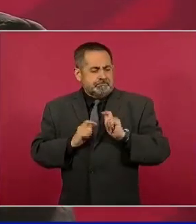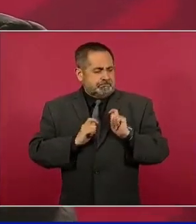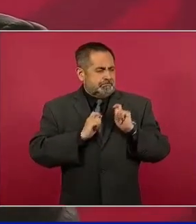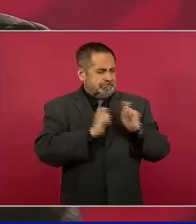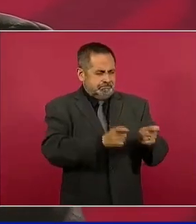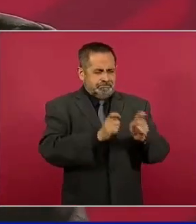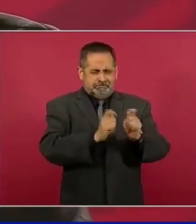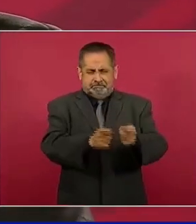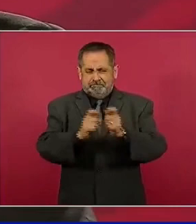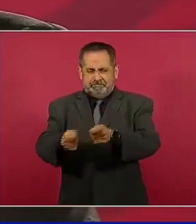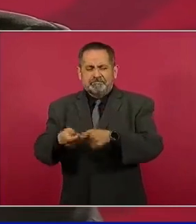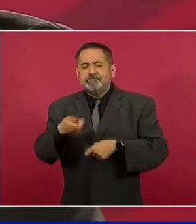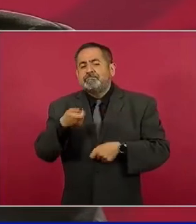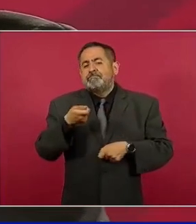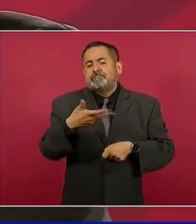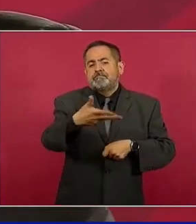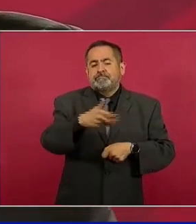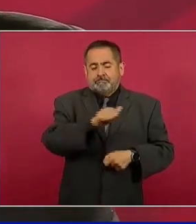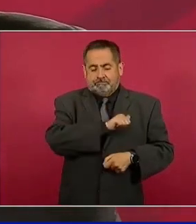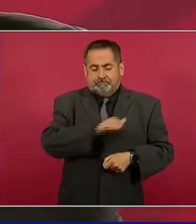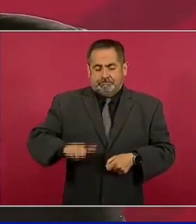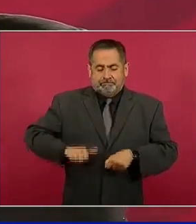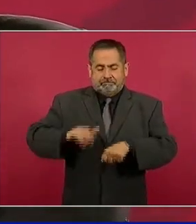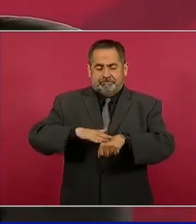alcaldes mayores.